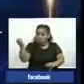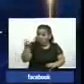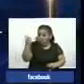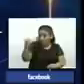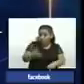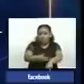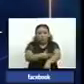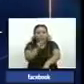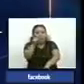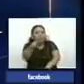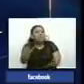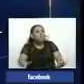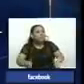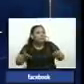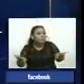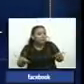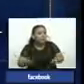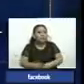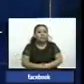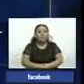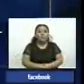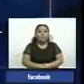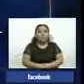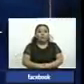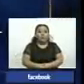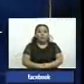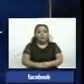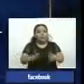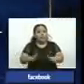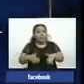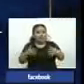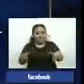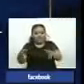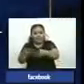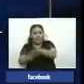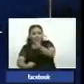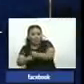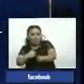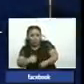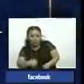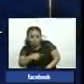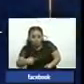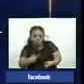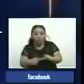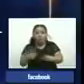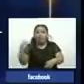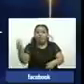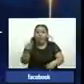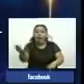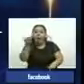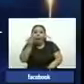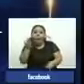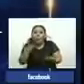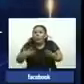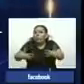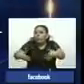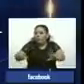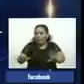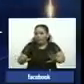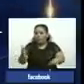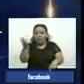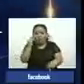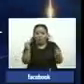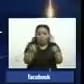¿qué es lo que hay que tomar en cuenta? Miembros de los cuerpos de socorro recomiendan colocar agua fría o a